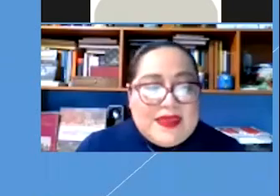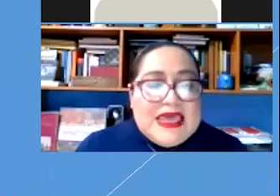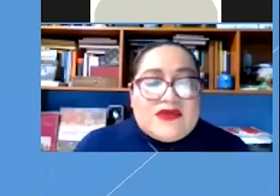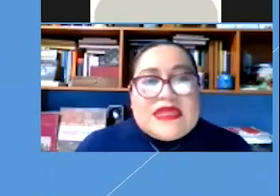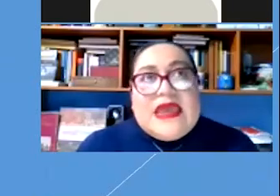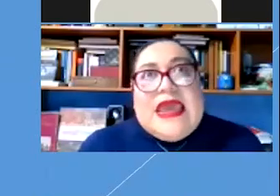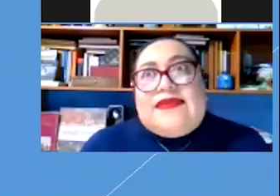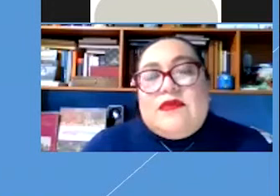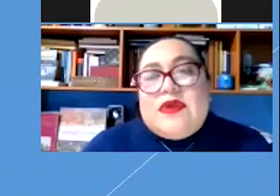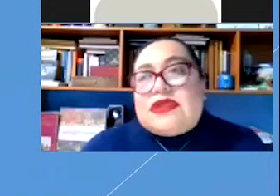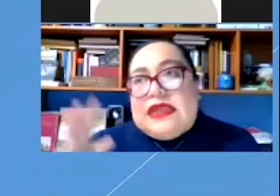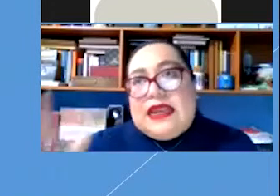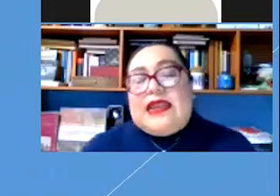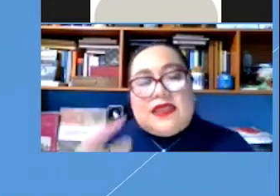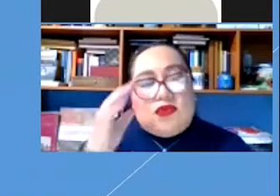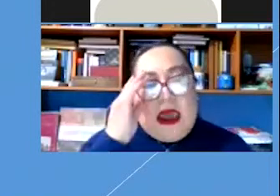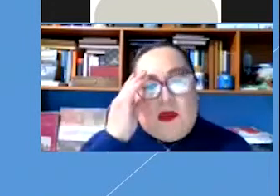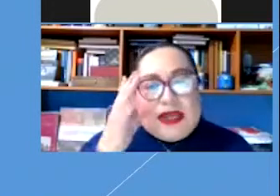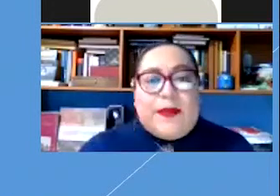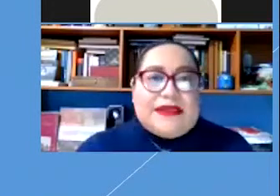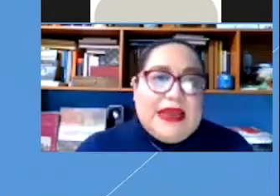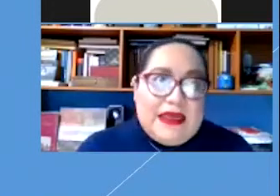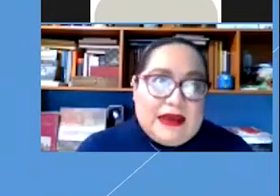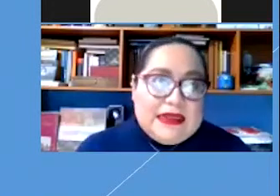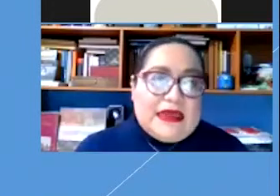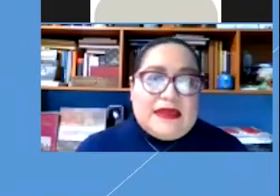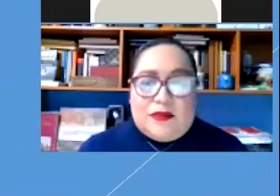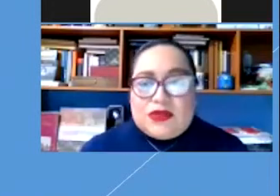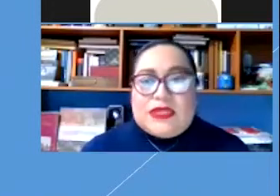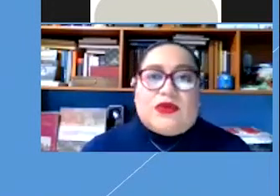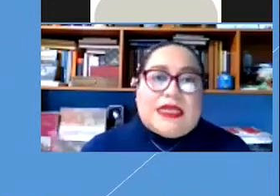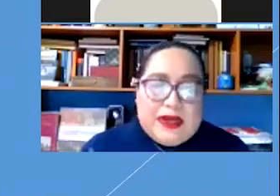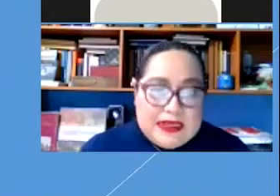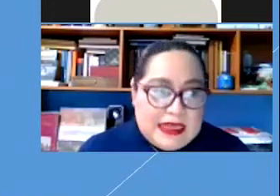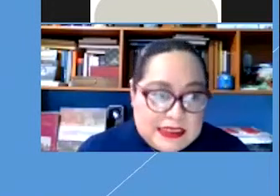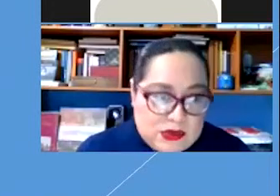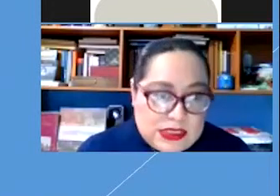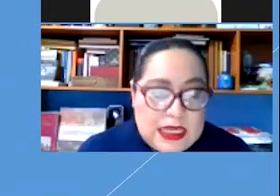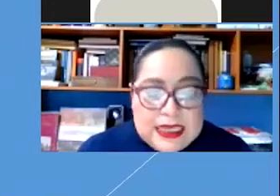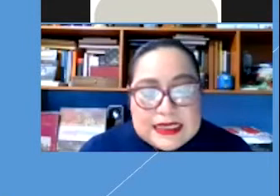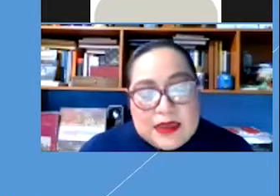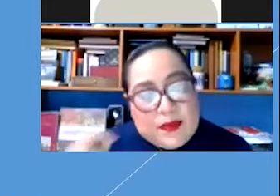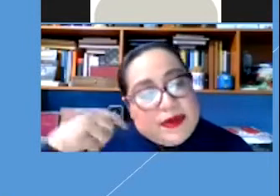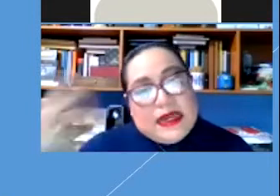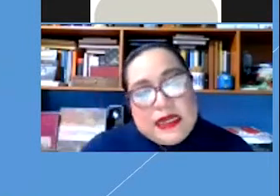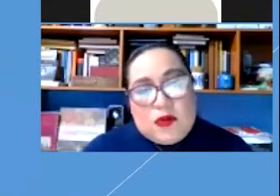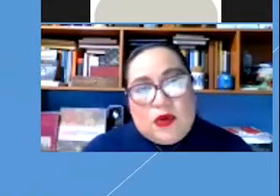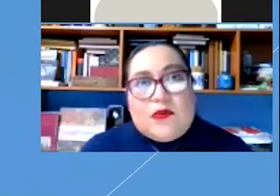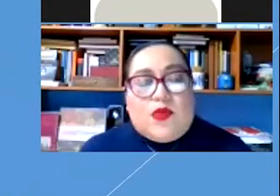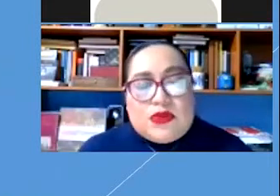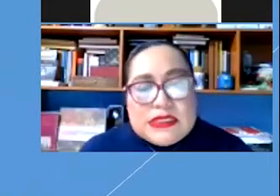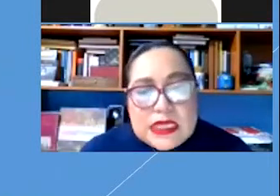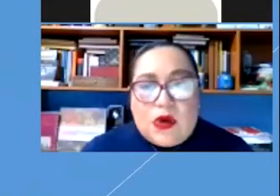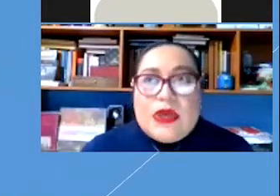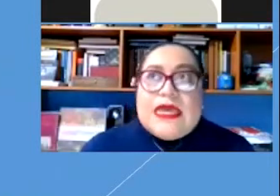general. Entonces, en términos generales, una buena práctica de calidad, decíamos, es una experiencia exitosa, que siempre va a generar un